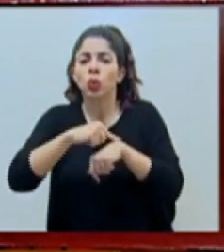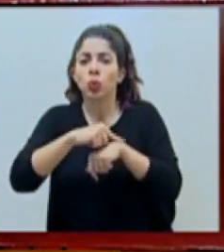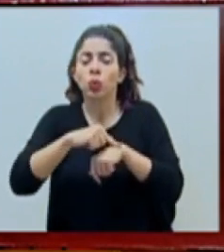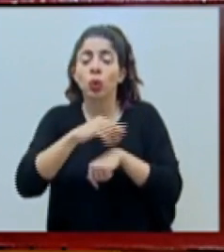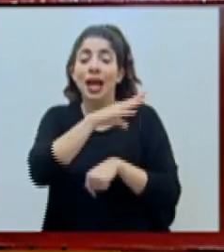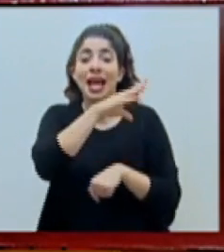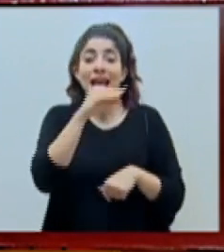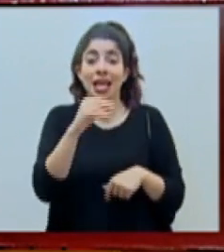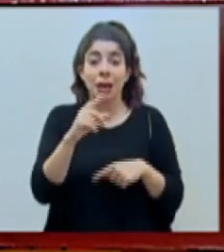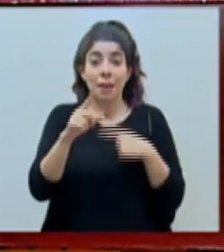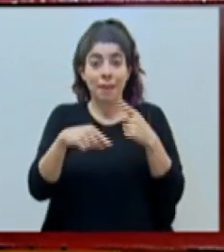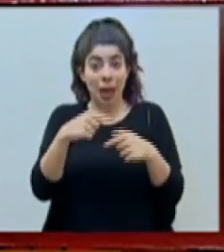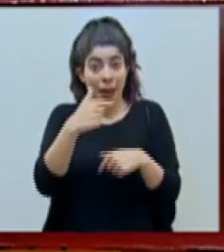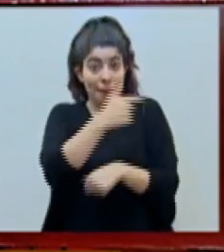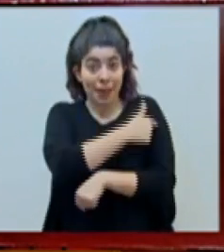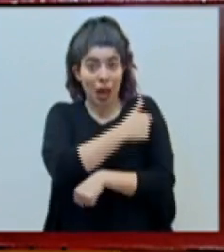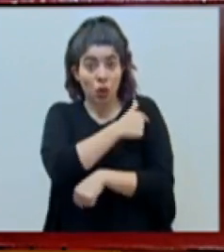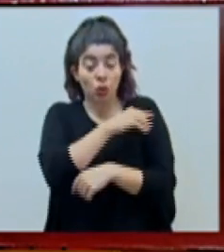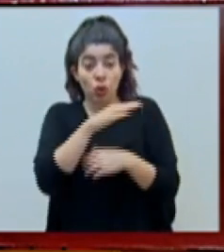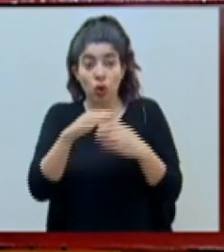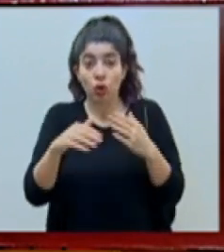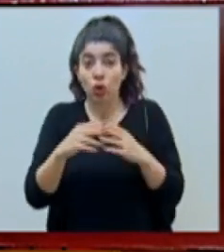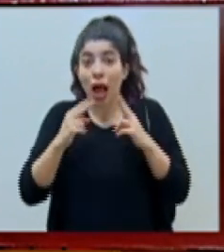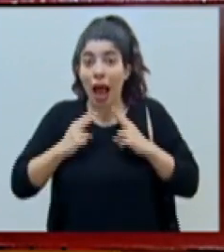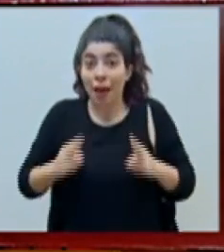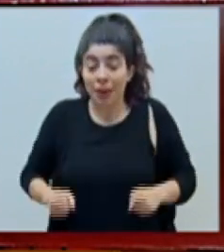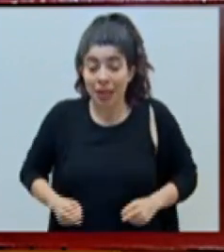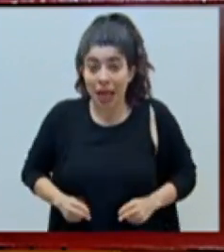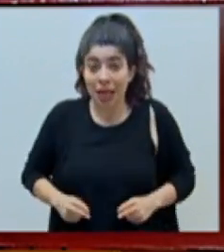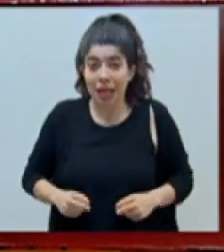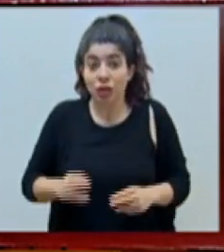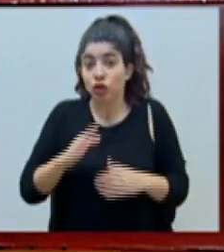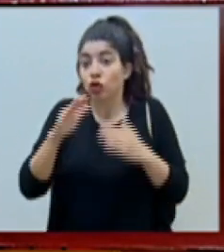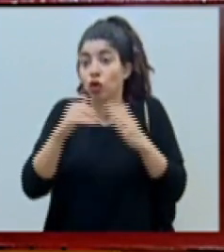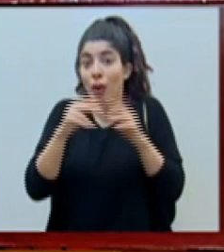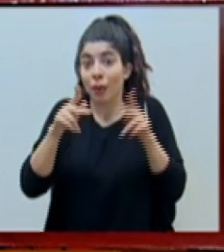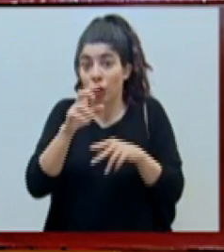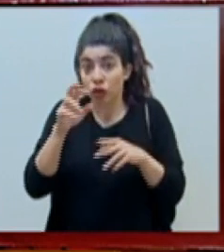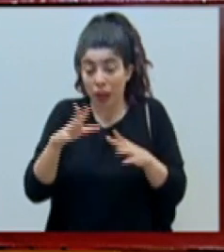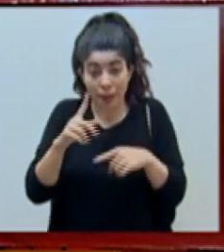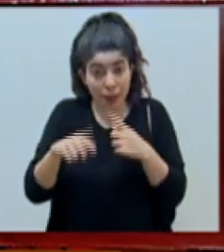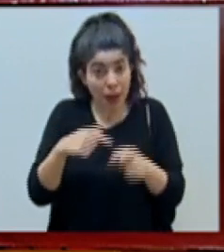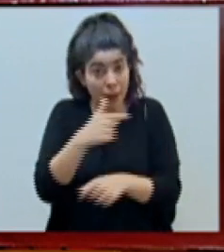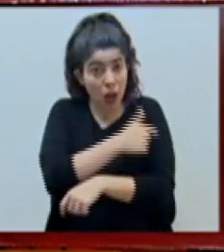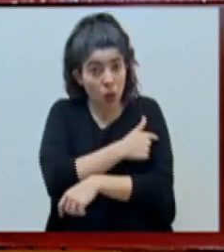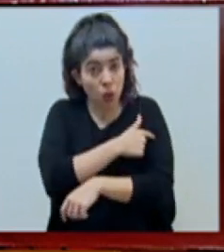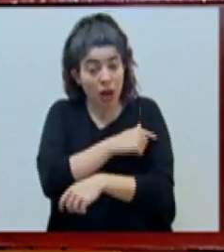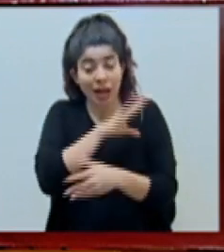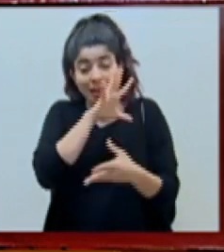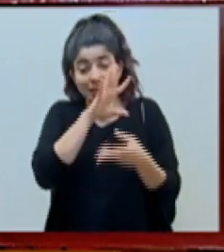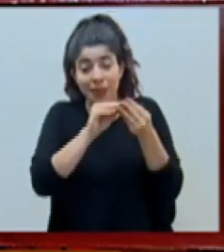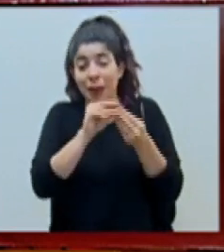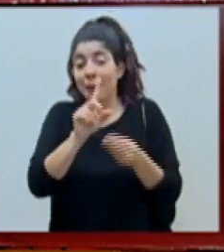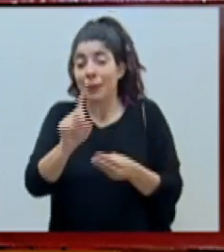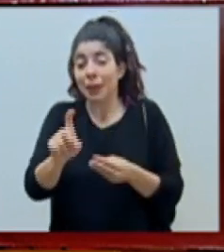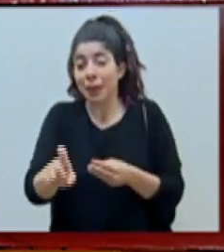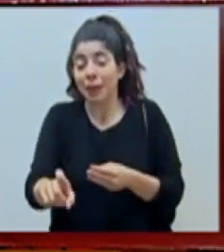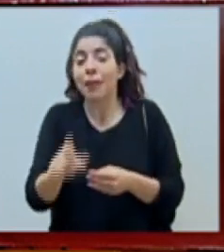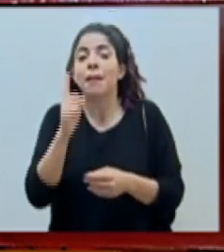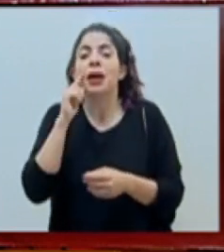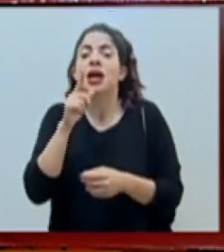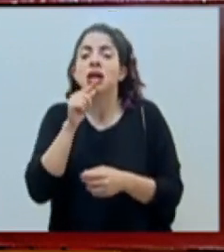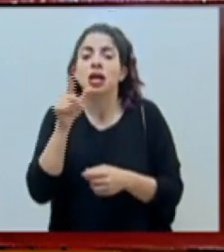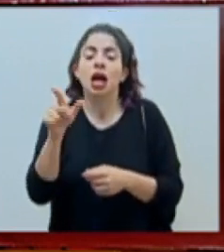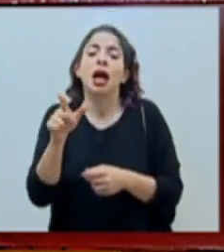van a vacunar a las y los habitantes o a todos los ciudadanos costarricenses. La consulta es para el presidente de